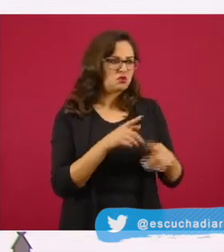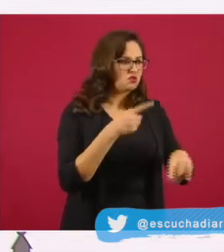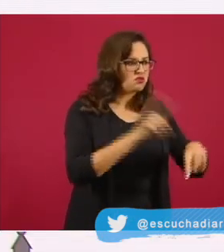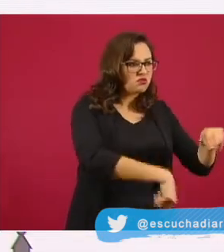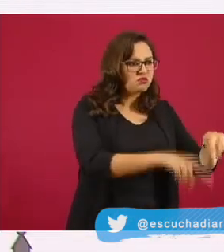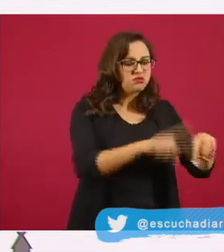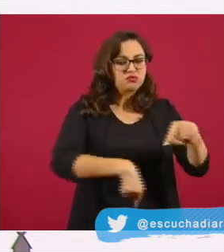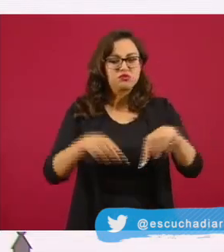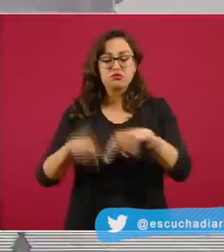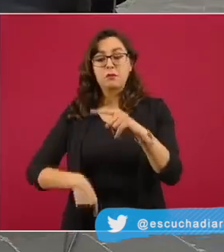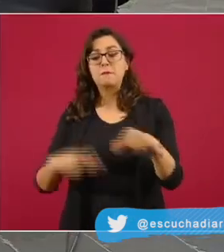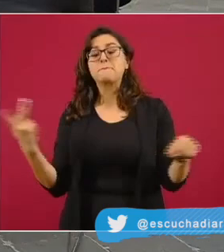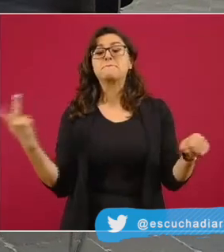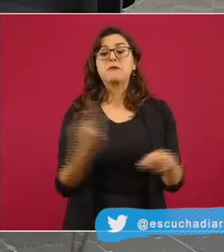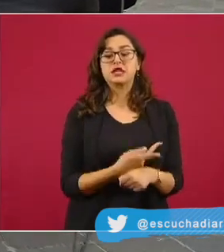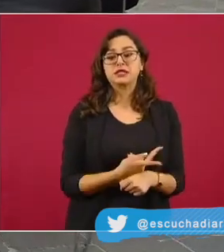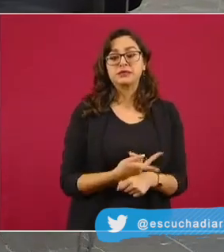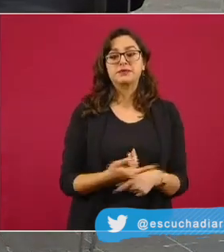hubo